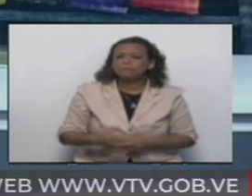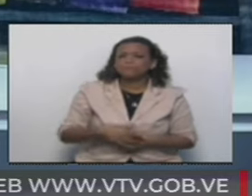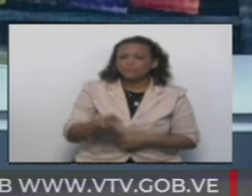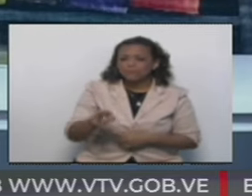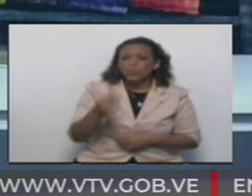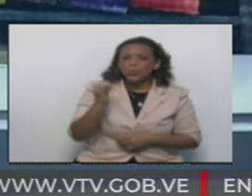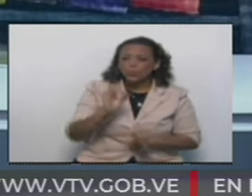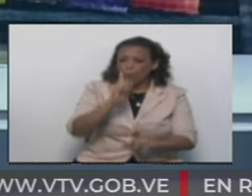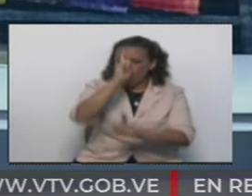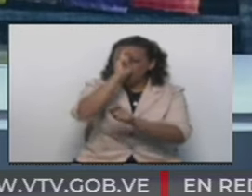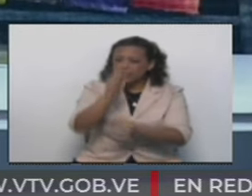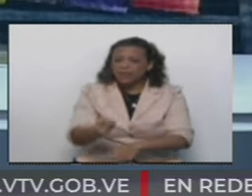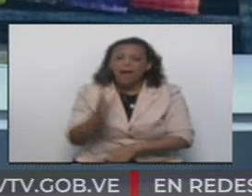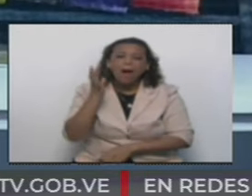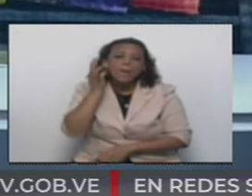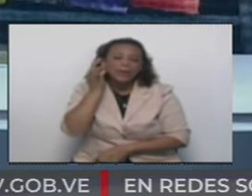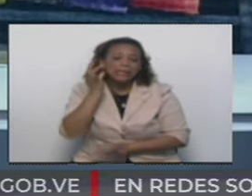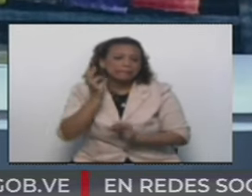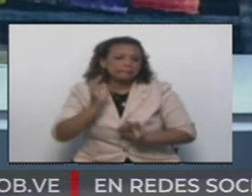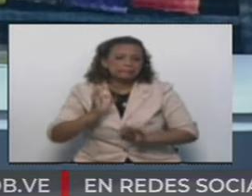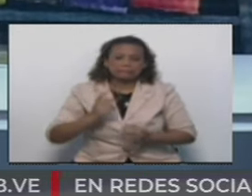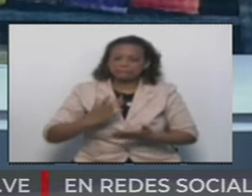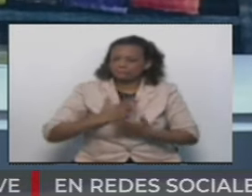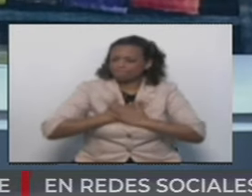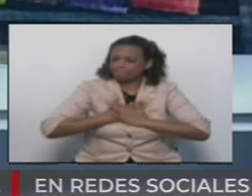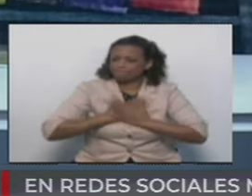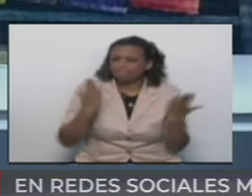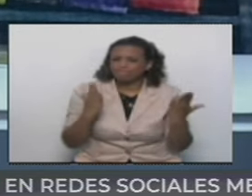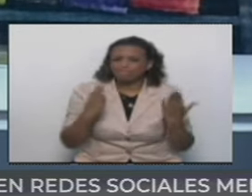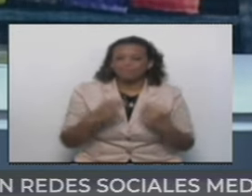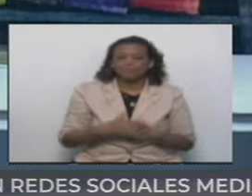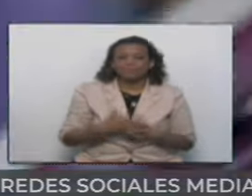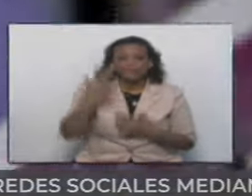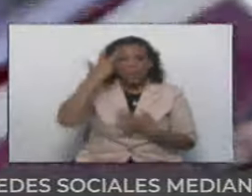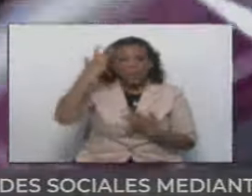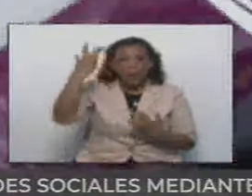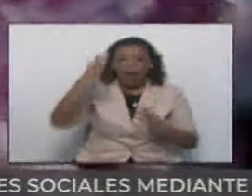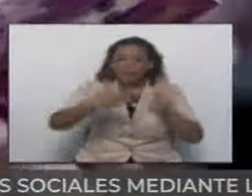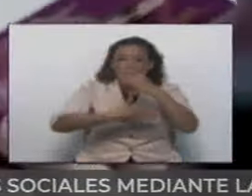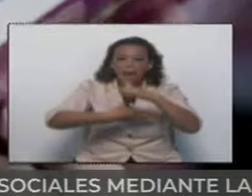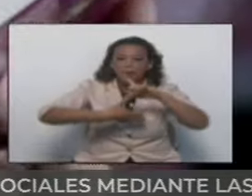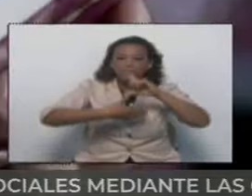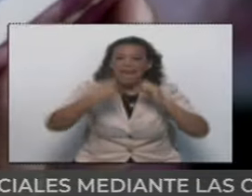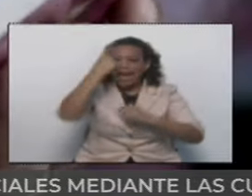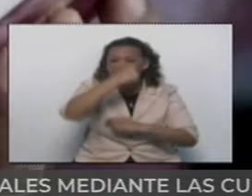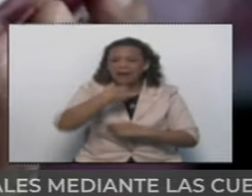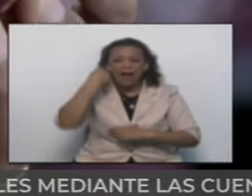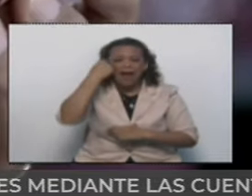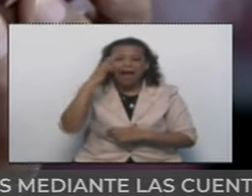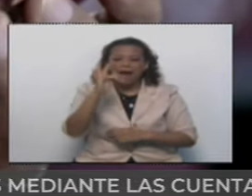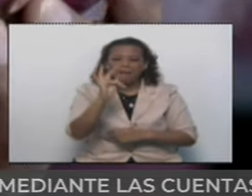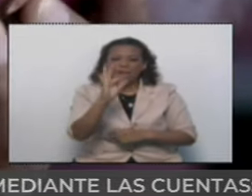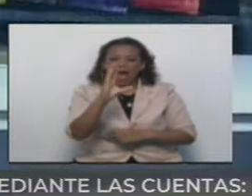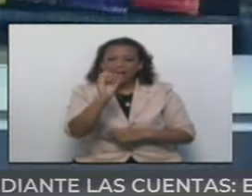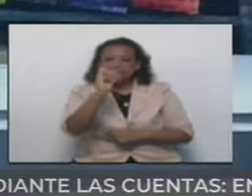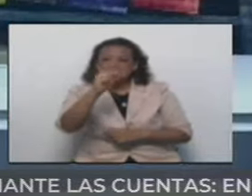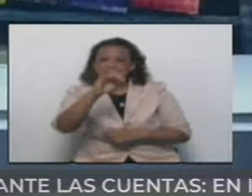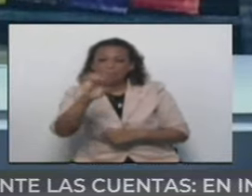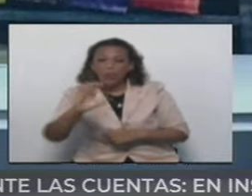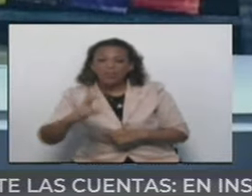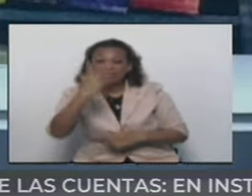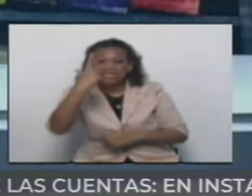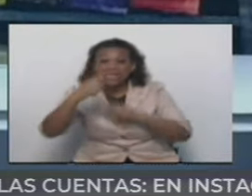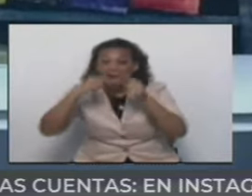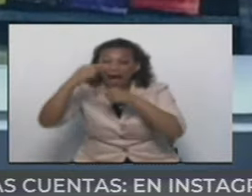un homenaje a mujeres queridas e insignes de nuestra América. La cara del fascismo en el tercer milenio,